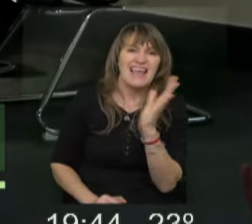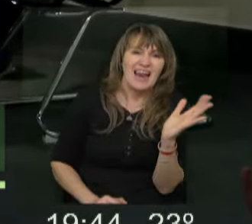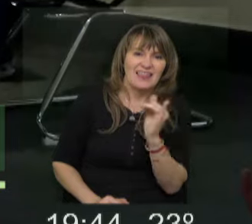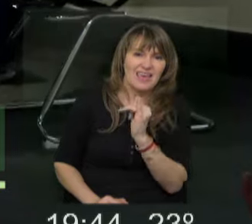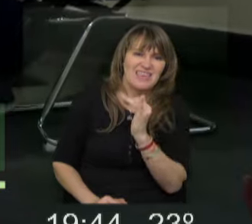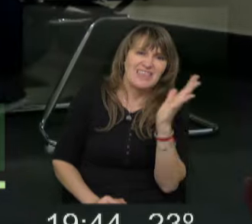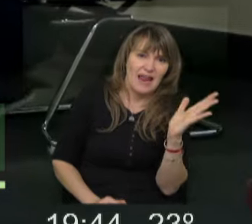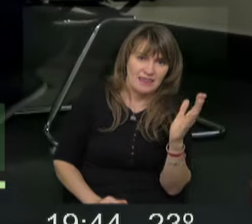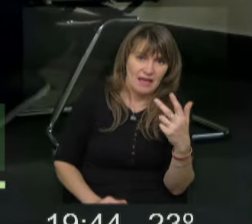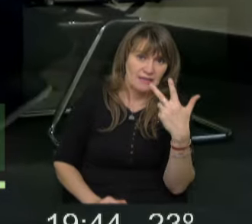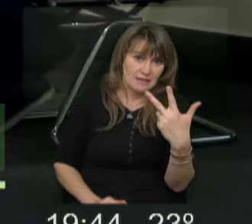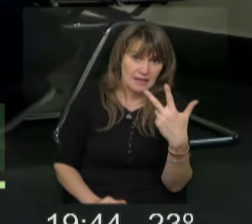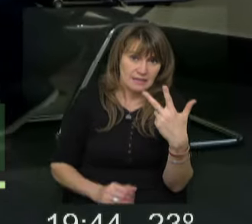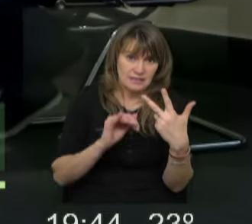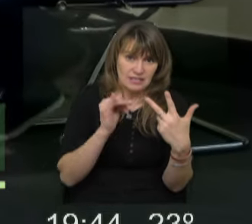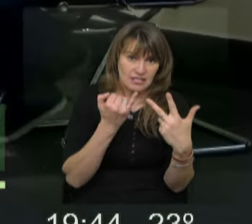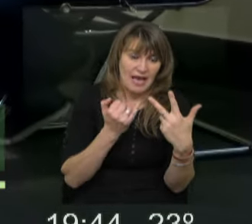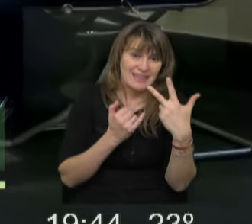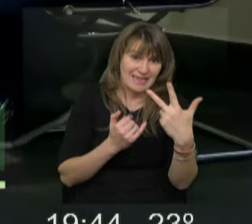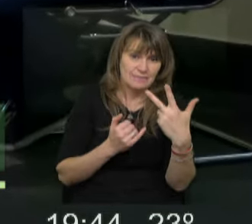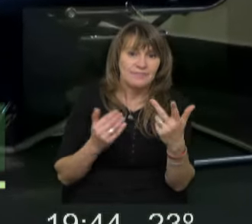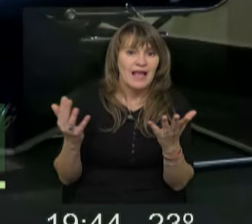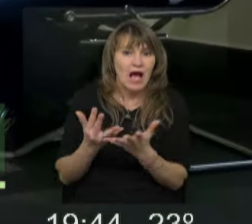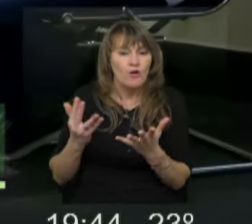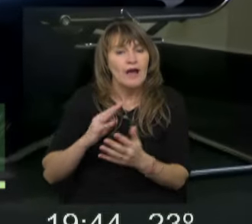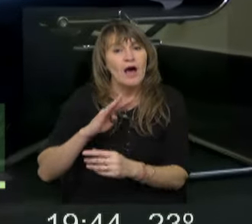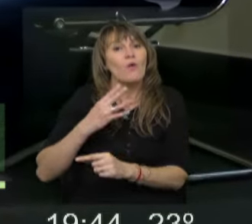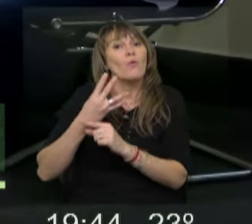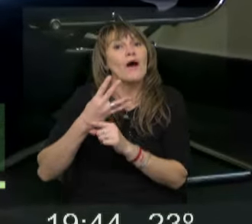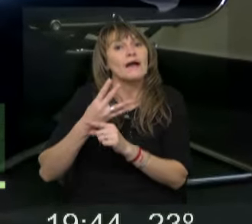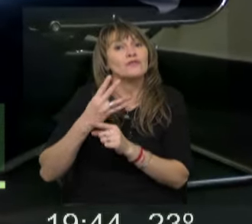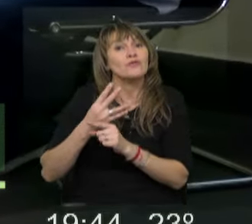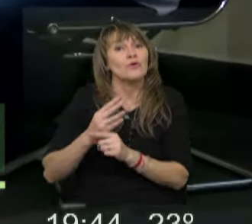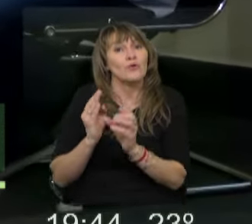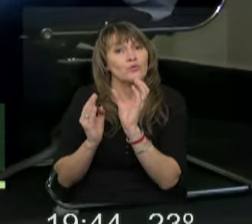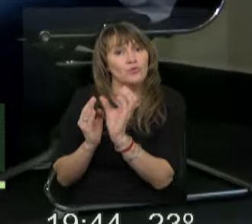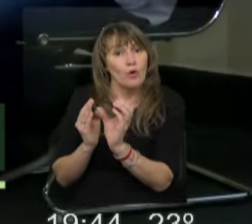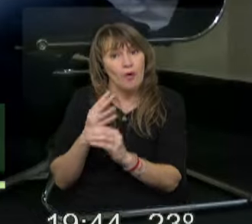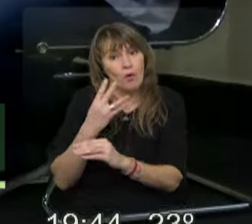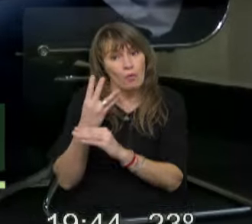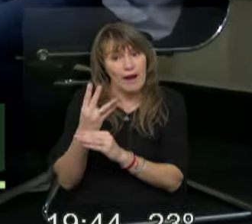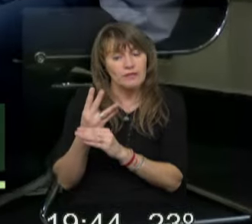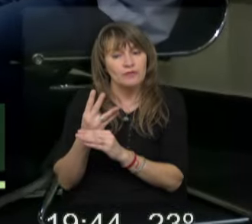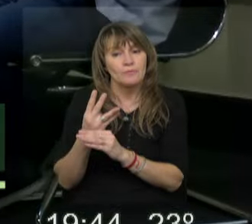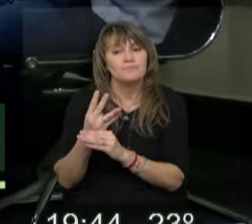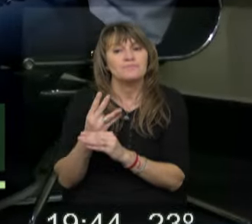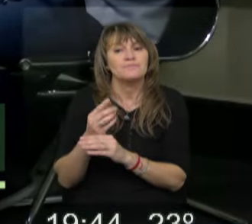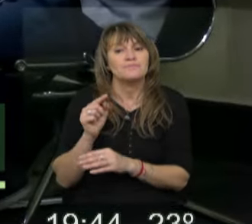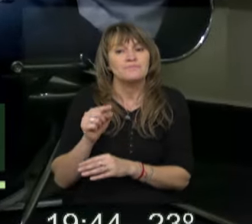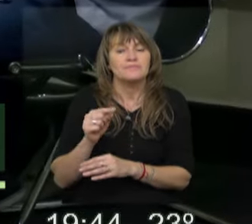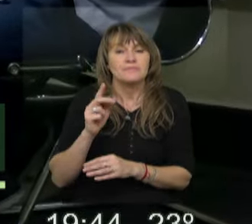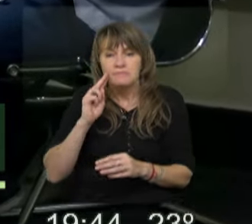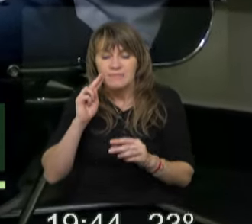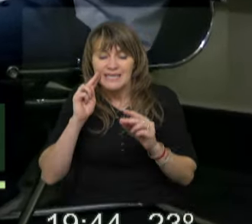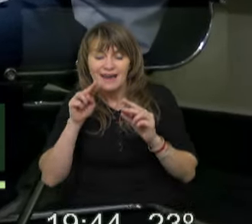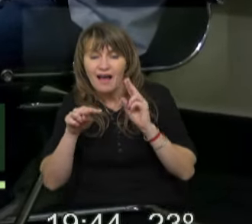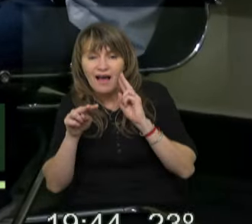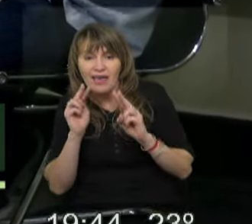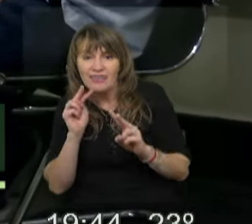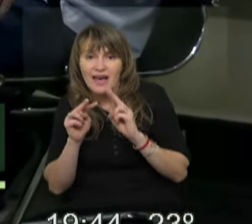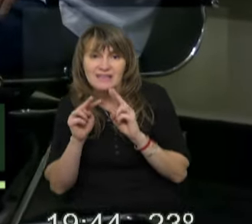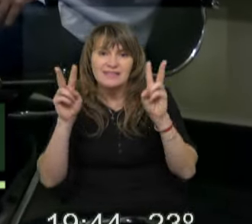tomos que salieron. En este caso se está presentando el cuarto, que viene a ser, digamos, unas miradas transversales,